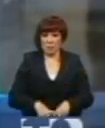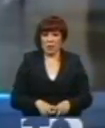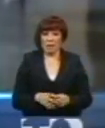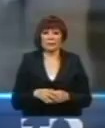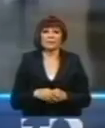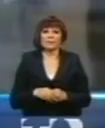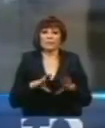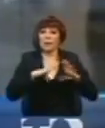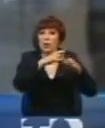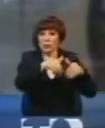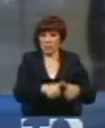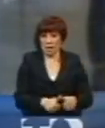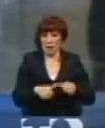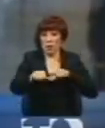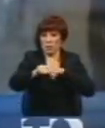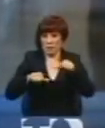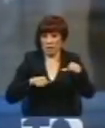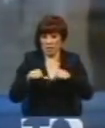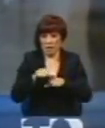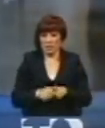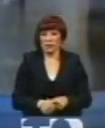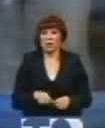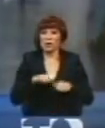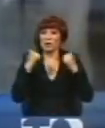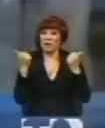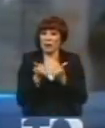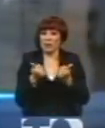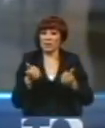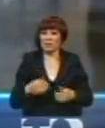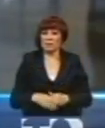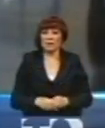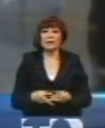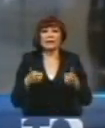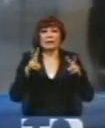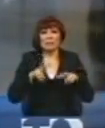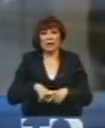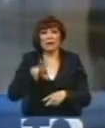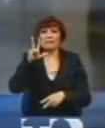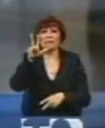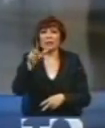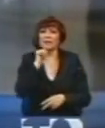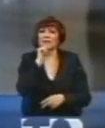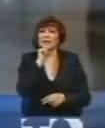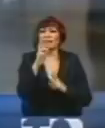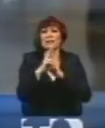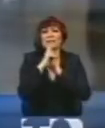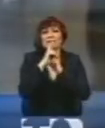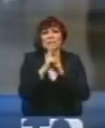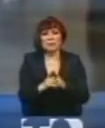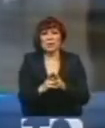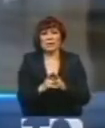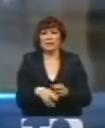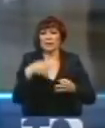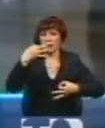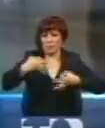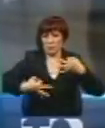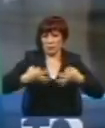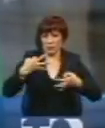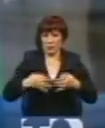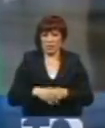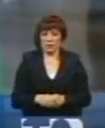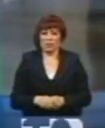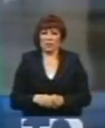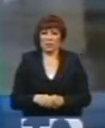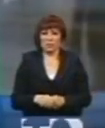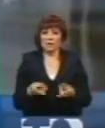Administración Legislativa, que de 12 juicios políticos presentados, tres aún no tienen respuesta y fueron presentados a exfuncionarios como María